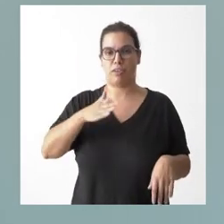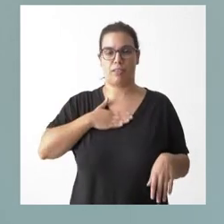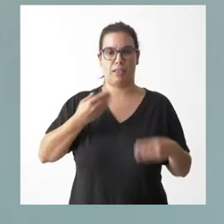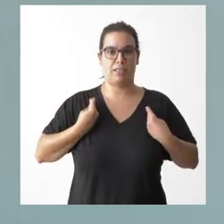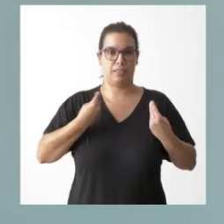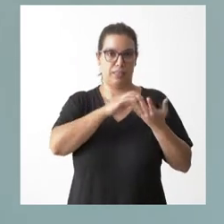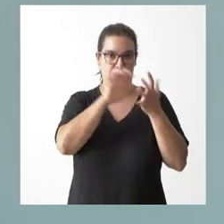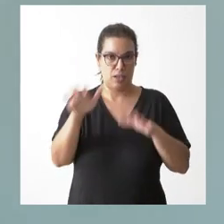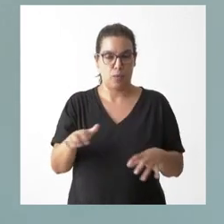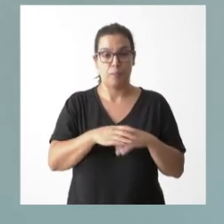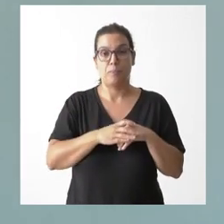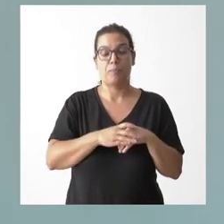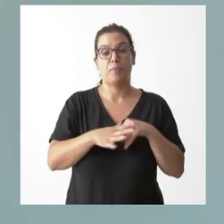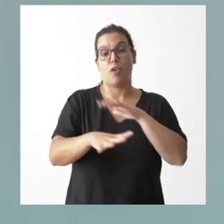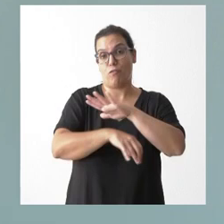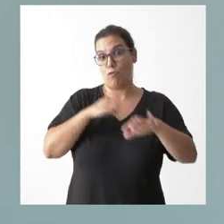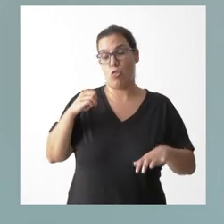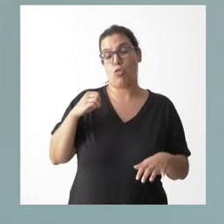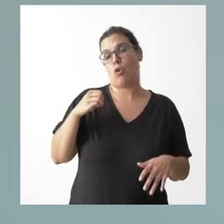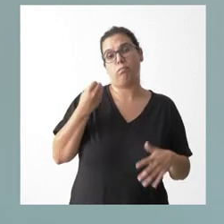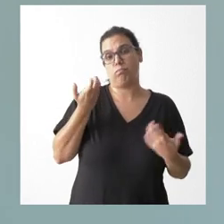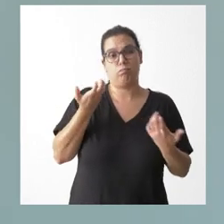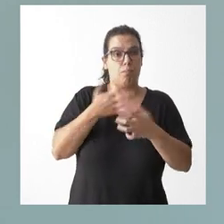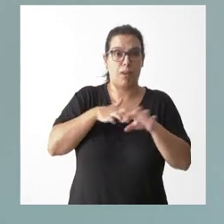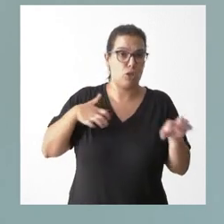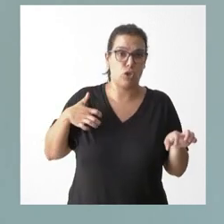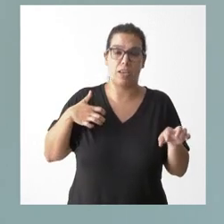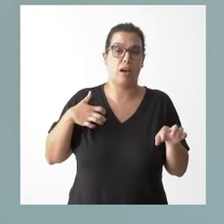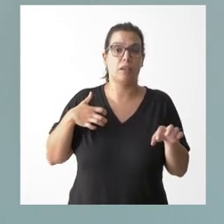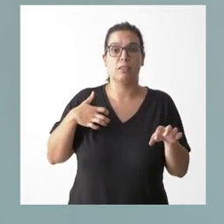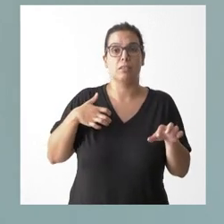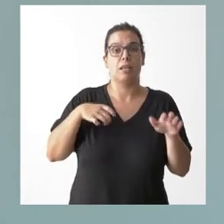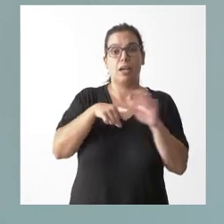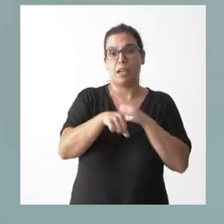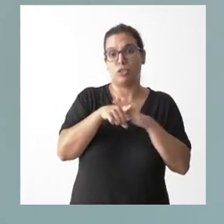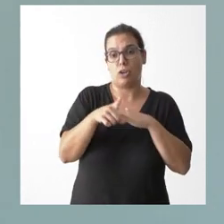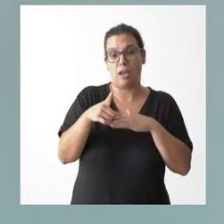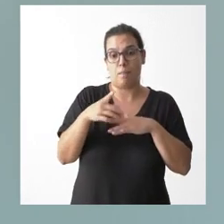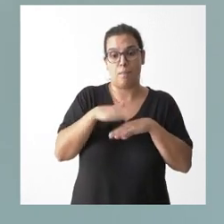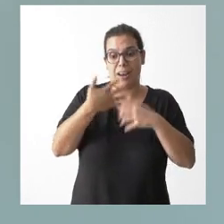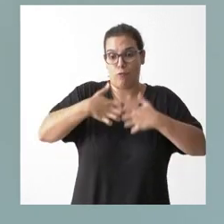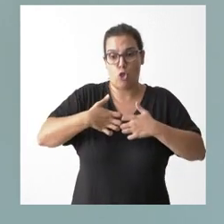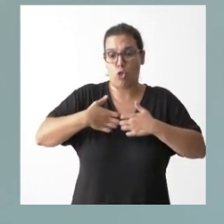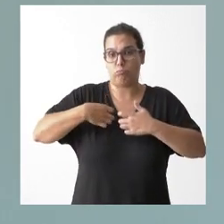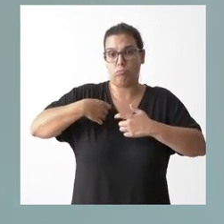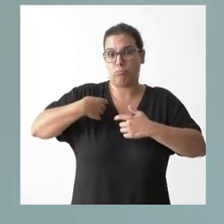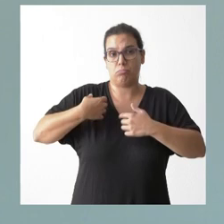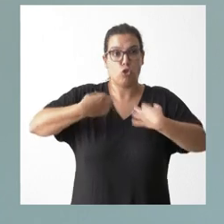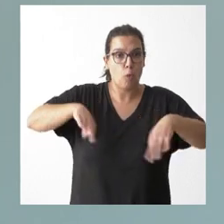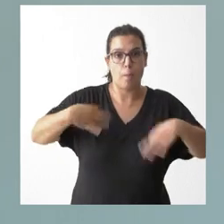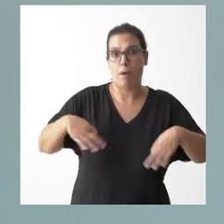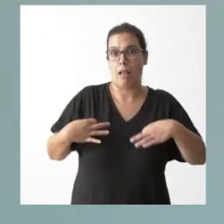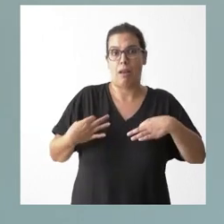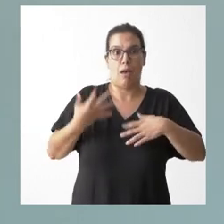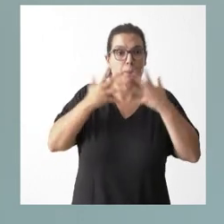los fondos no se dirigen en su esencia o en su cantidad más relevante al propio funcionamiento ordinario, administrativo o